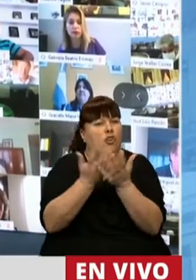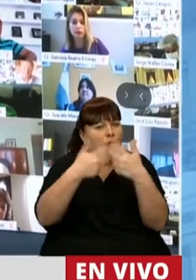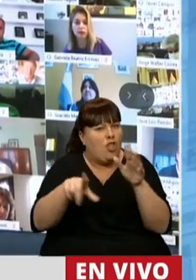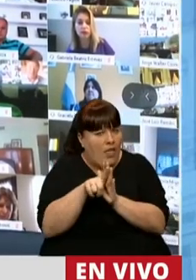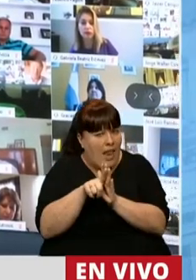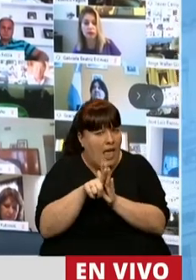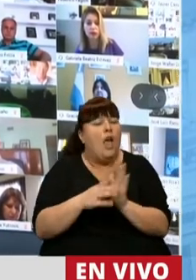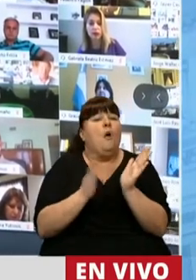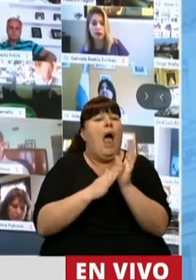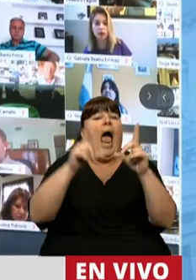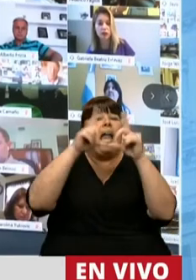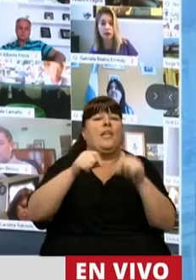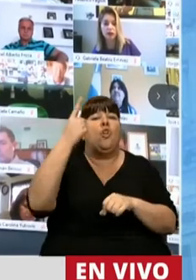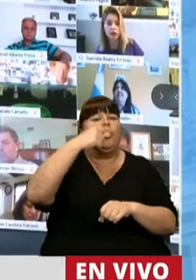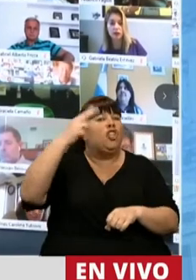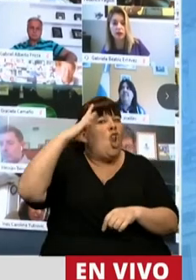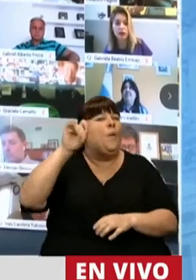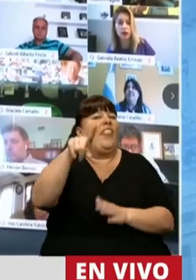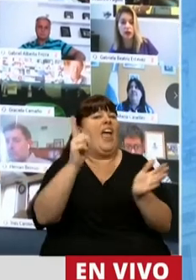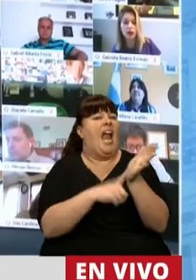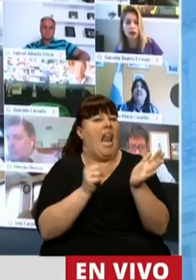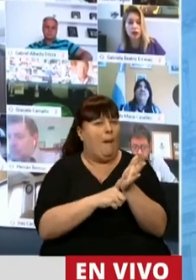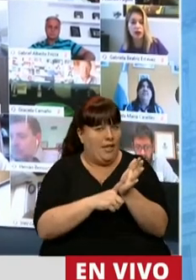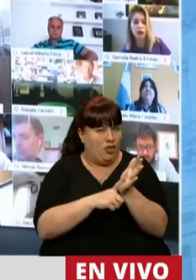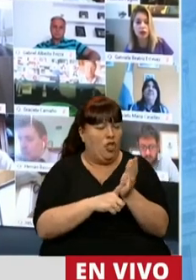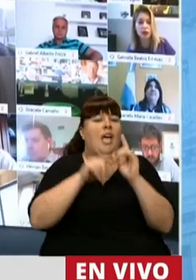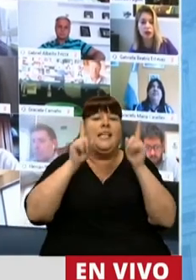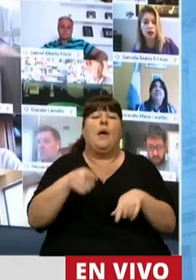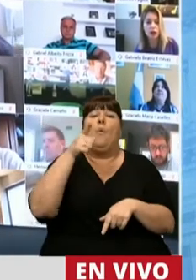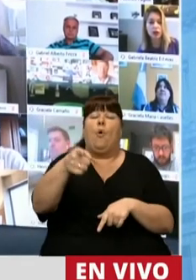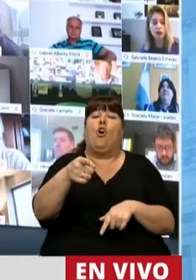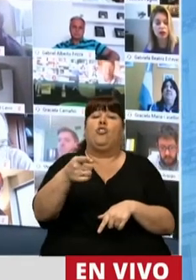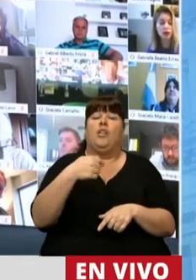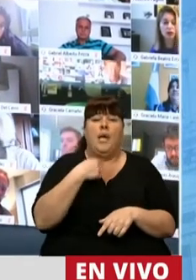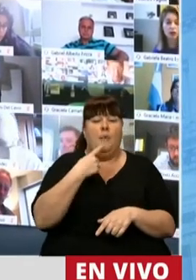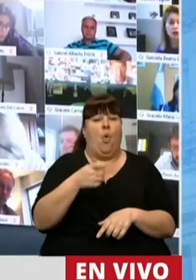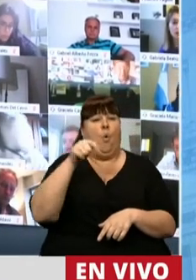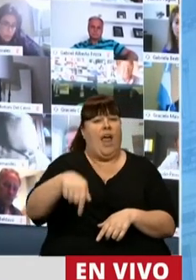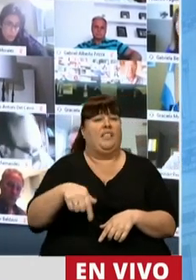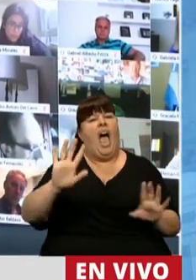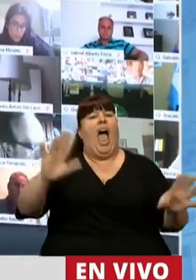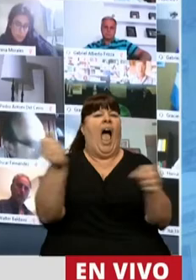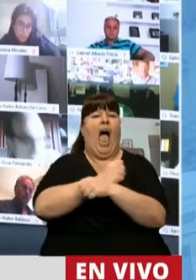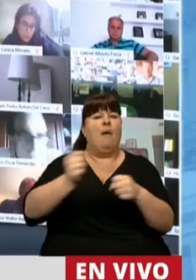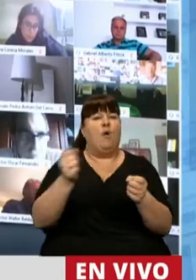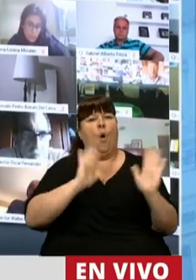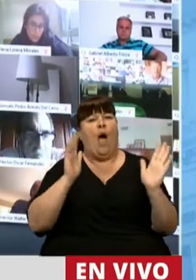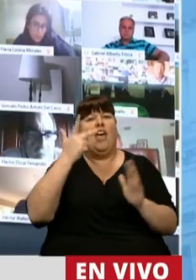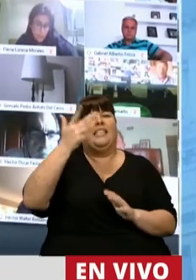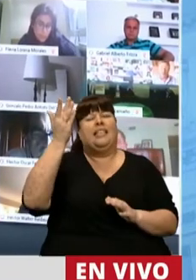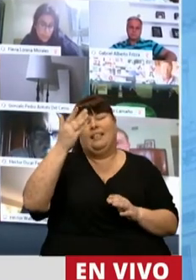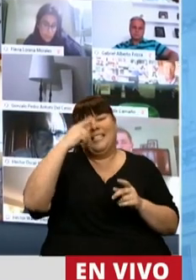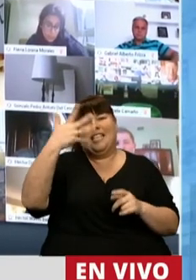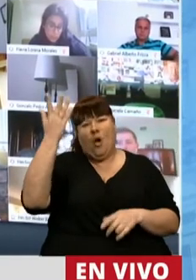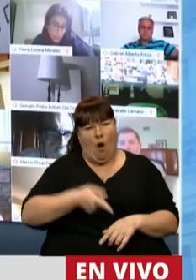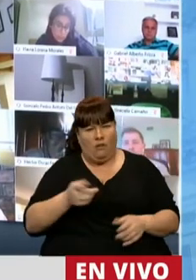ley y fundado en el artículo 190 del reglamento y fundado en que usted recién veo que da por aprobado, configurado los tres